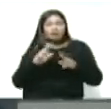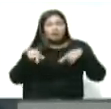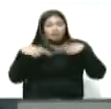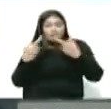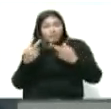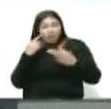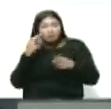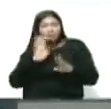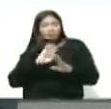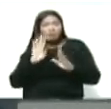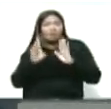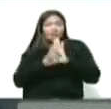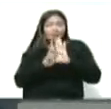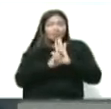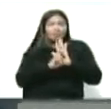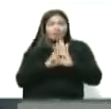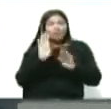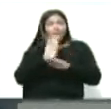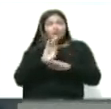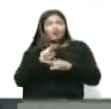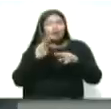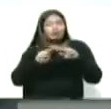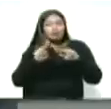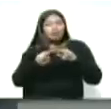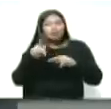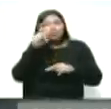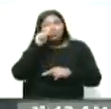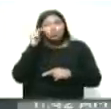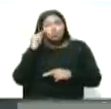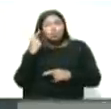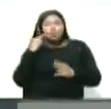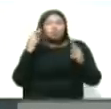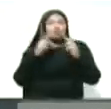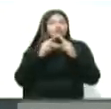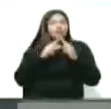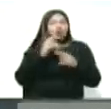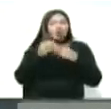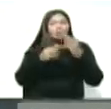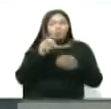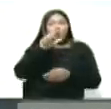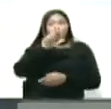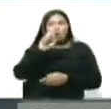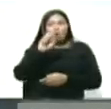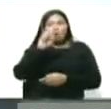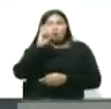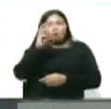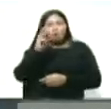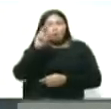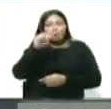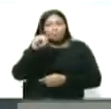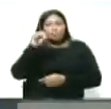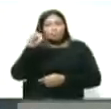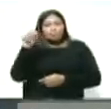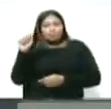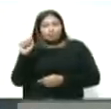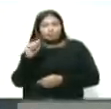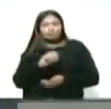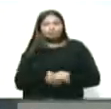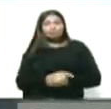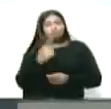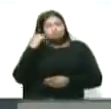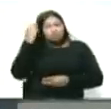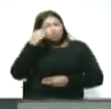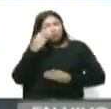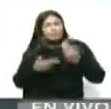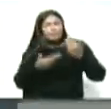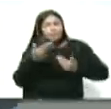Ley de Protección de Niñas, Niñas y Adolescentes, conocido como LOPNA. Creemos importante